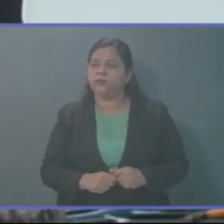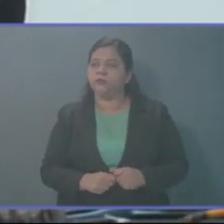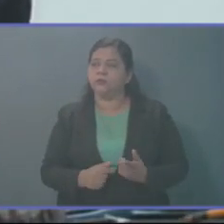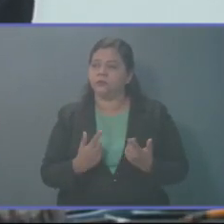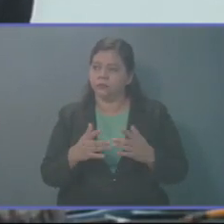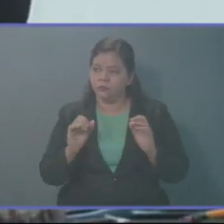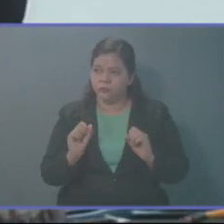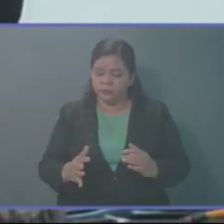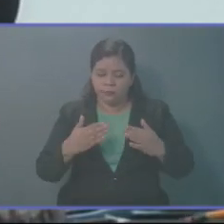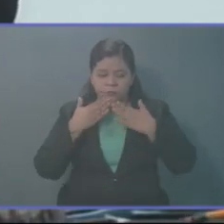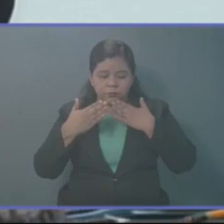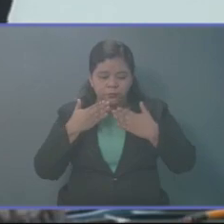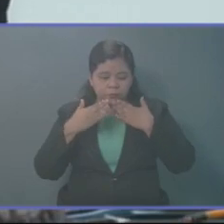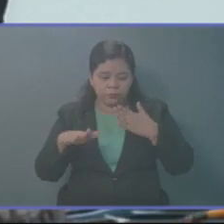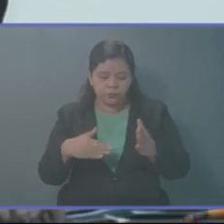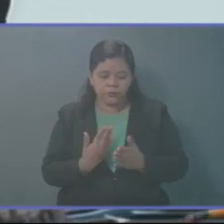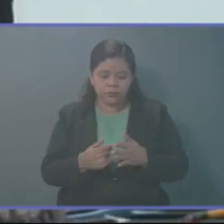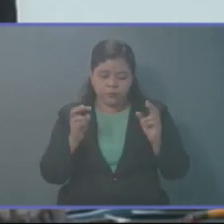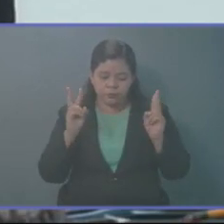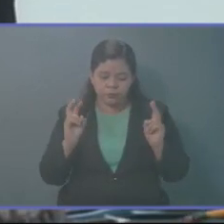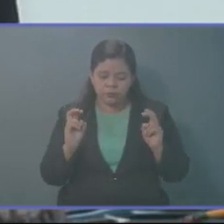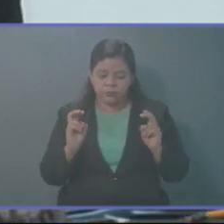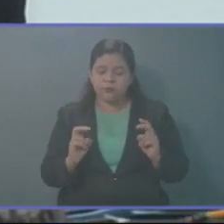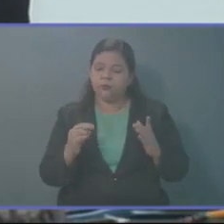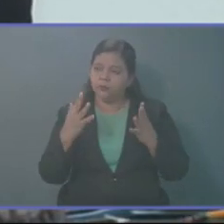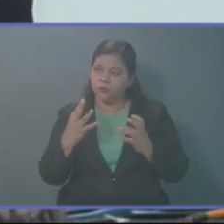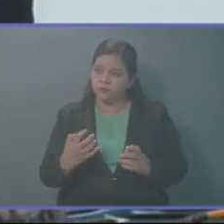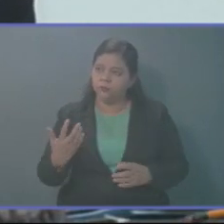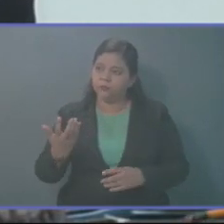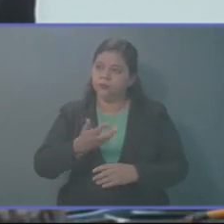para aclarar esos temas. Así es que vamos a dejar